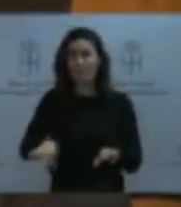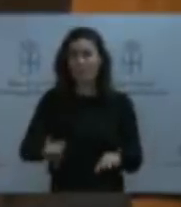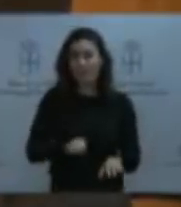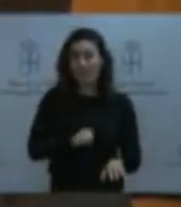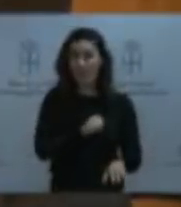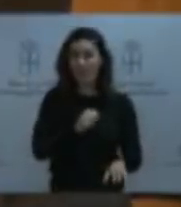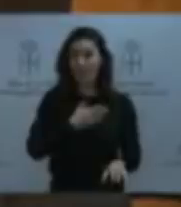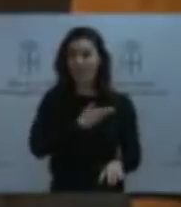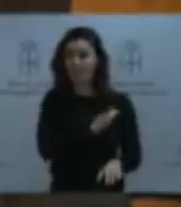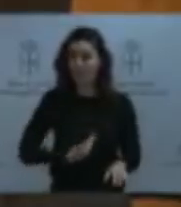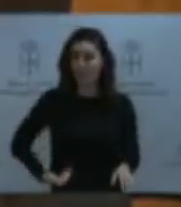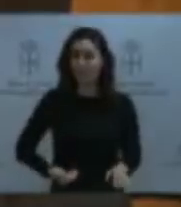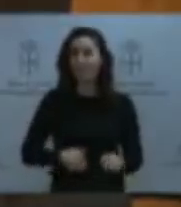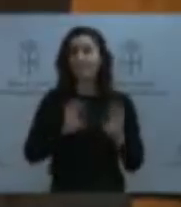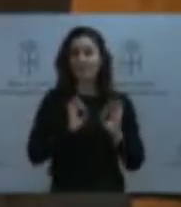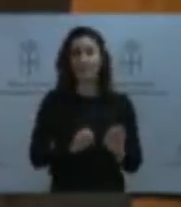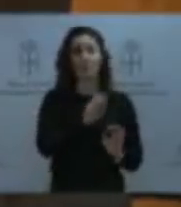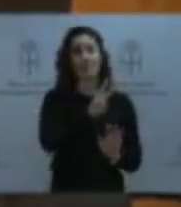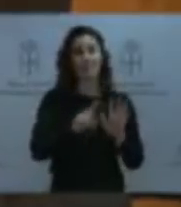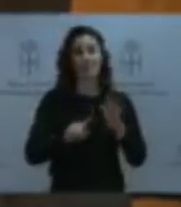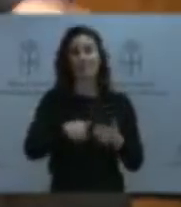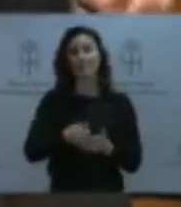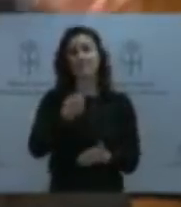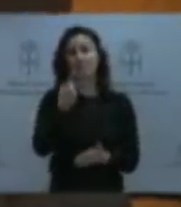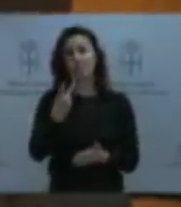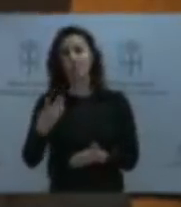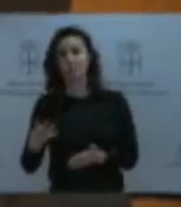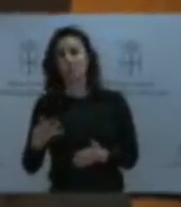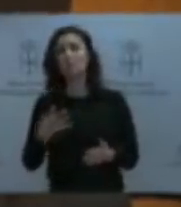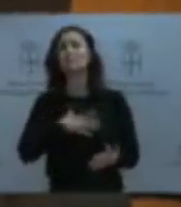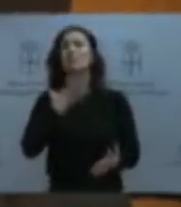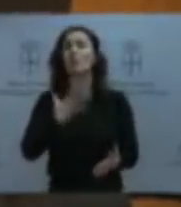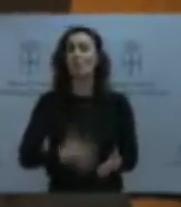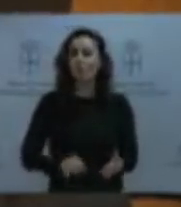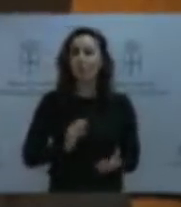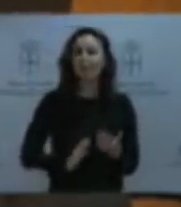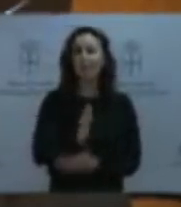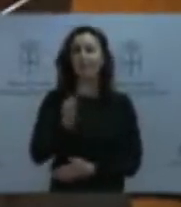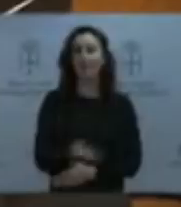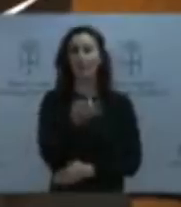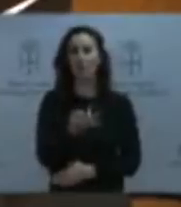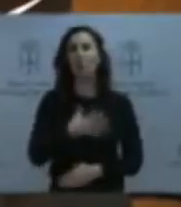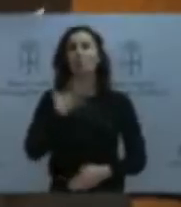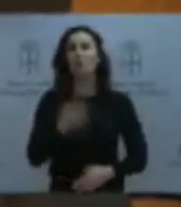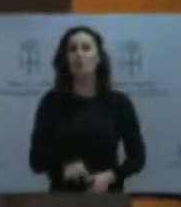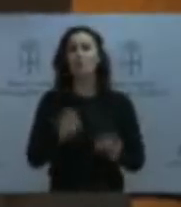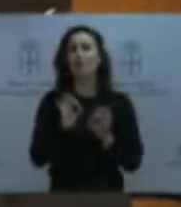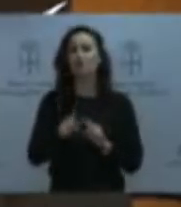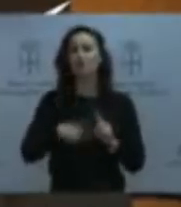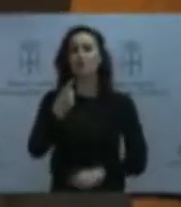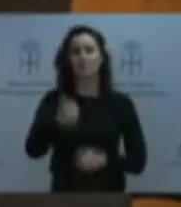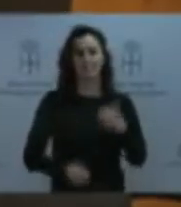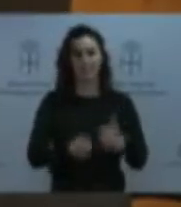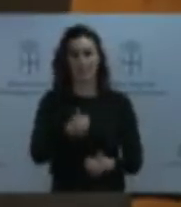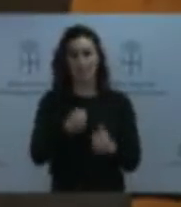124 tendrán plaza en propiedad y serán libres de tomar posesión en el siguiente concurso, a partir del 2020,